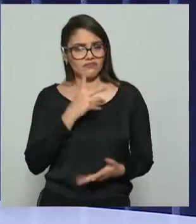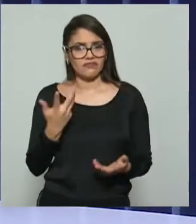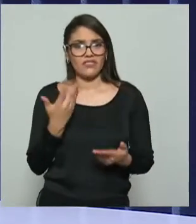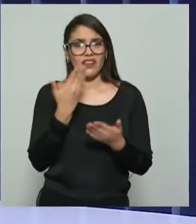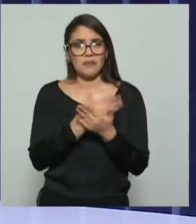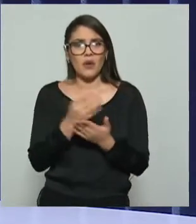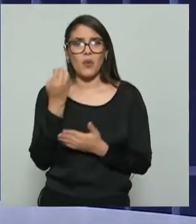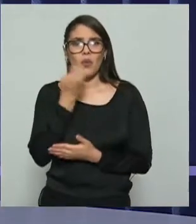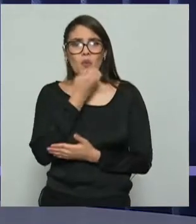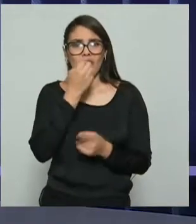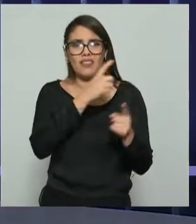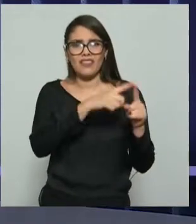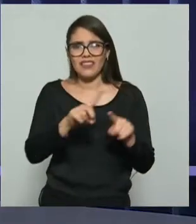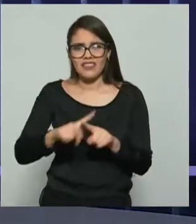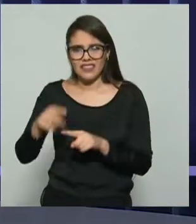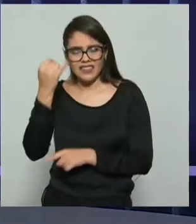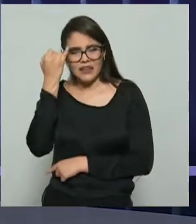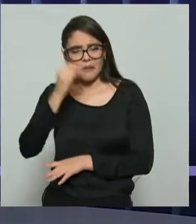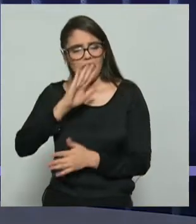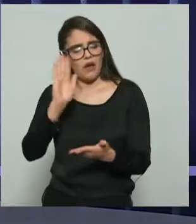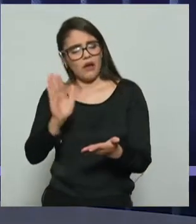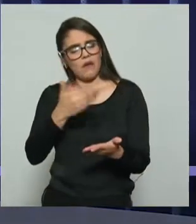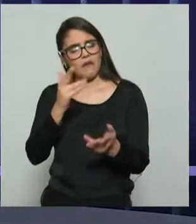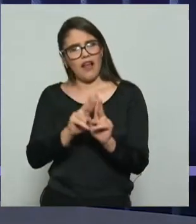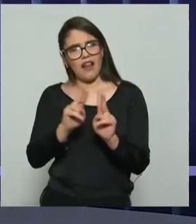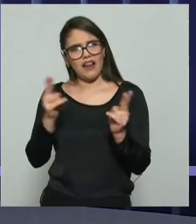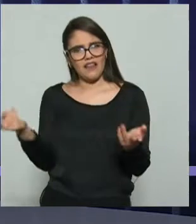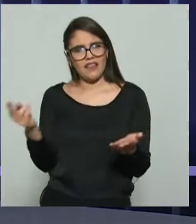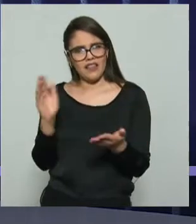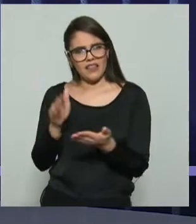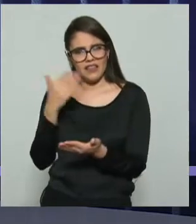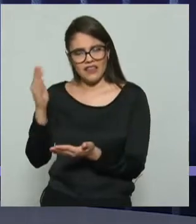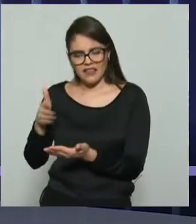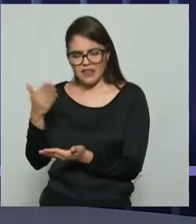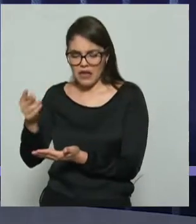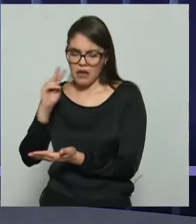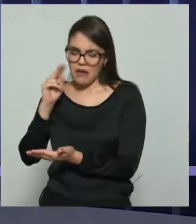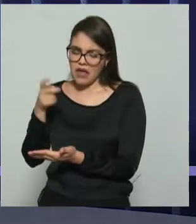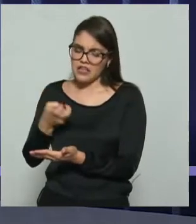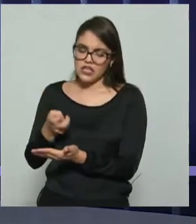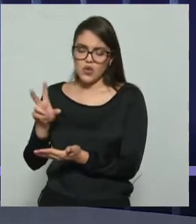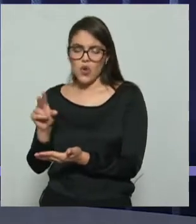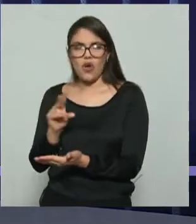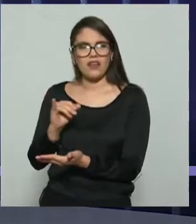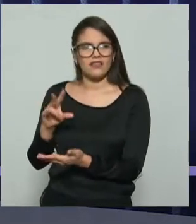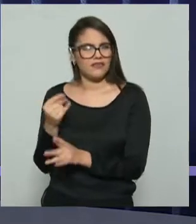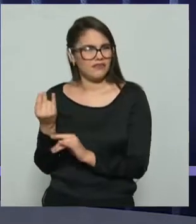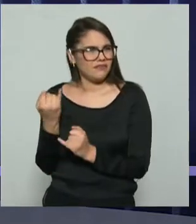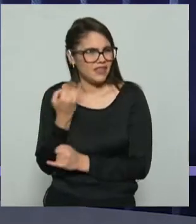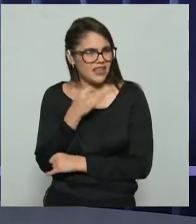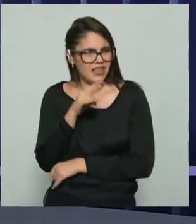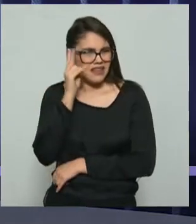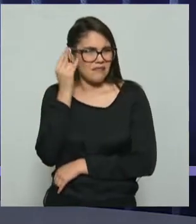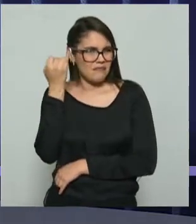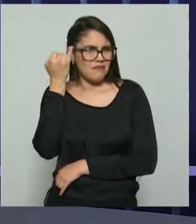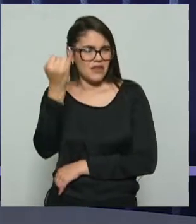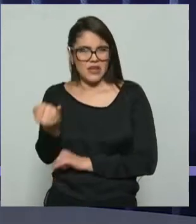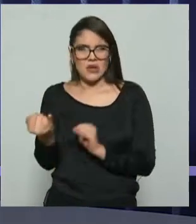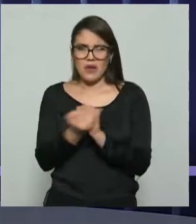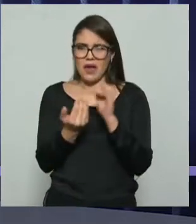hay una especie de catálogo. Imagínese usted qué mente tan torcida tiene que ser para estar metiéndose a esas páginas y para